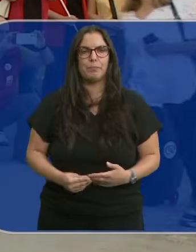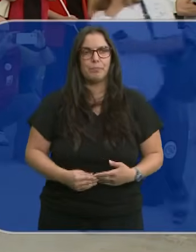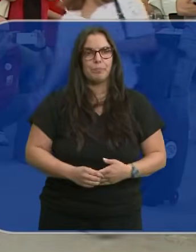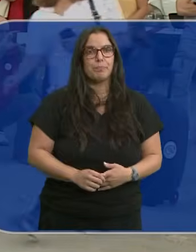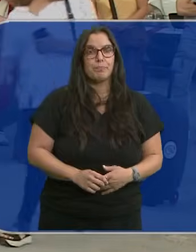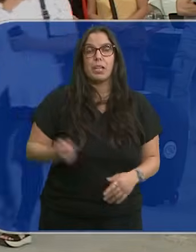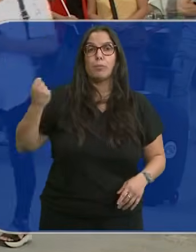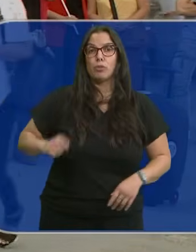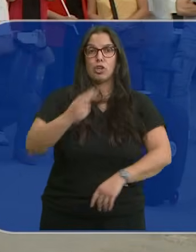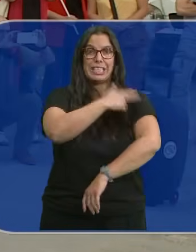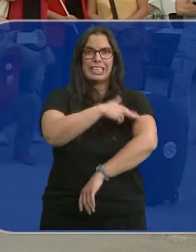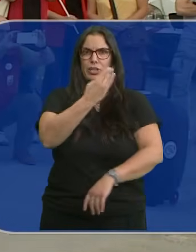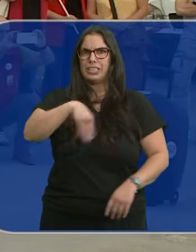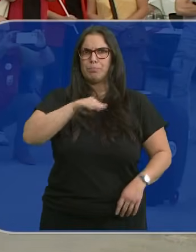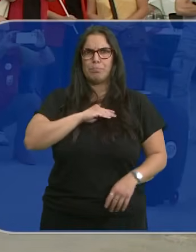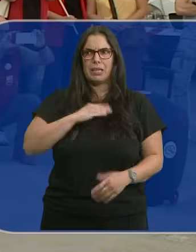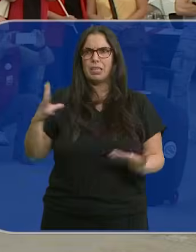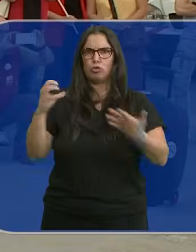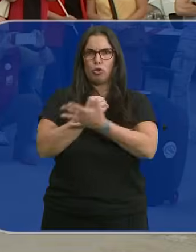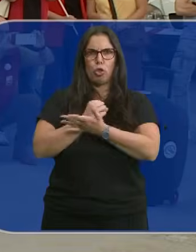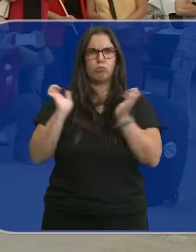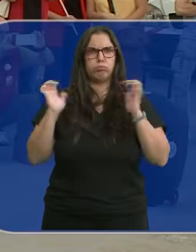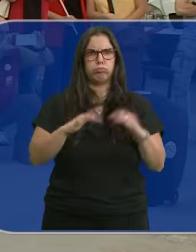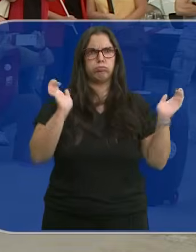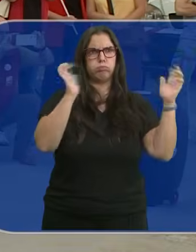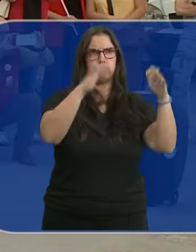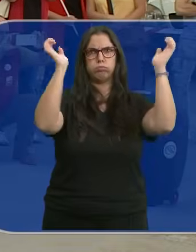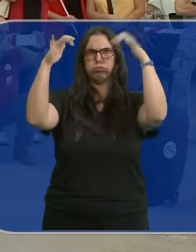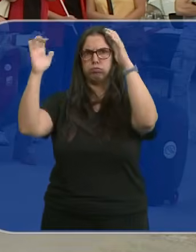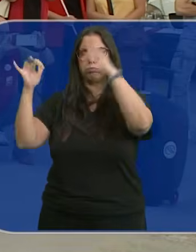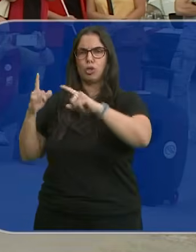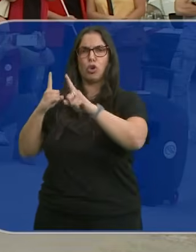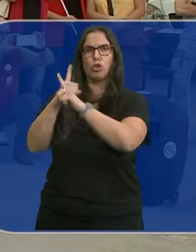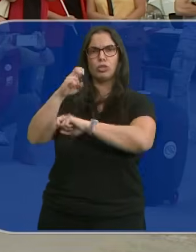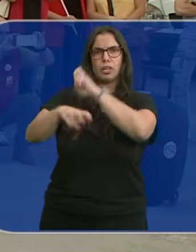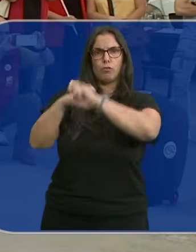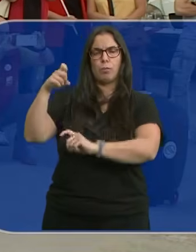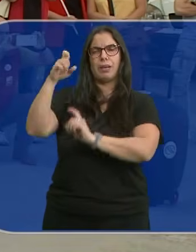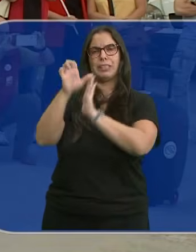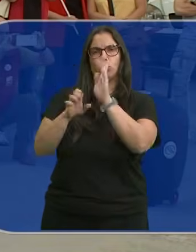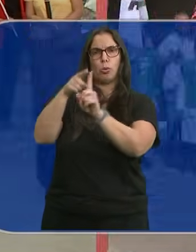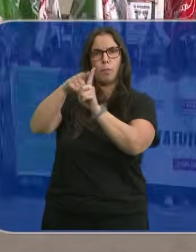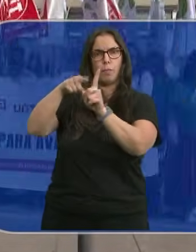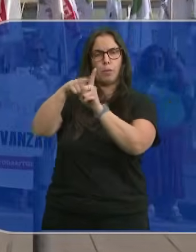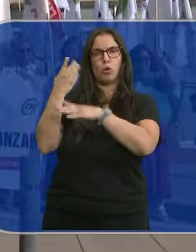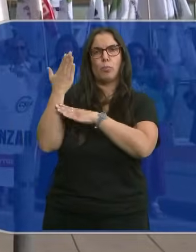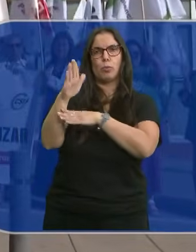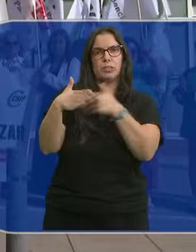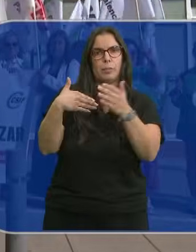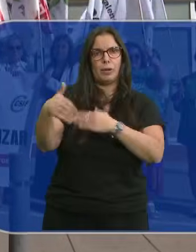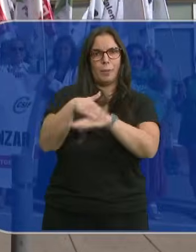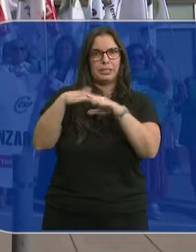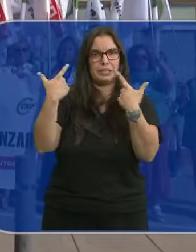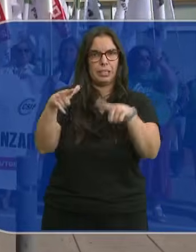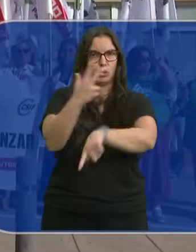Sí, sanitarios de toda España están llamados a concentrarse en contra de la reforma del Estatuto Marco que propone el Ministerio de